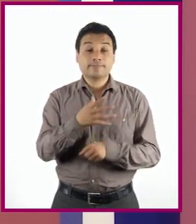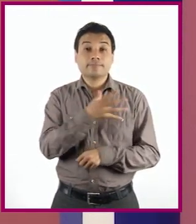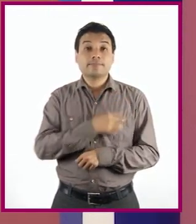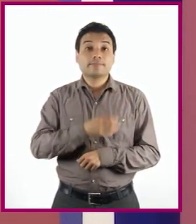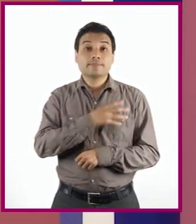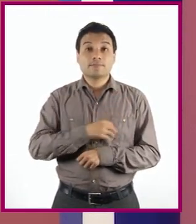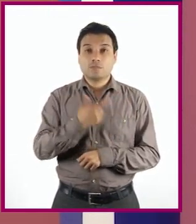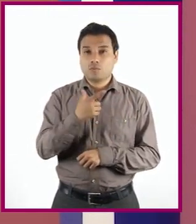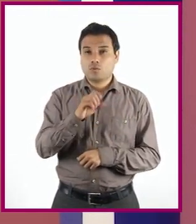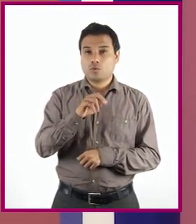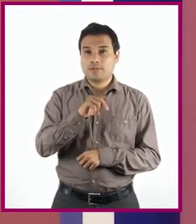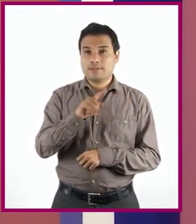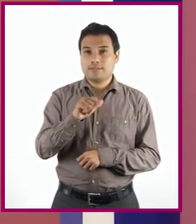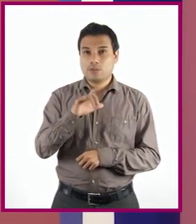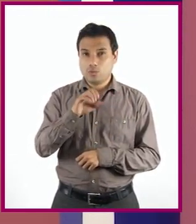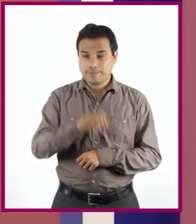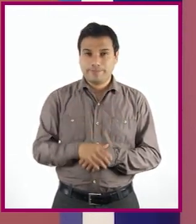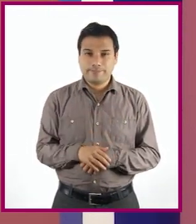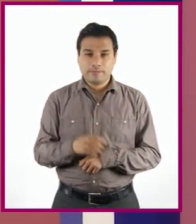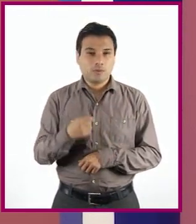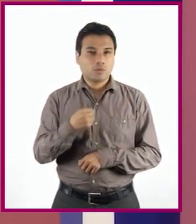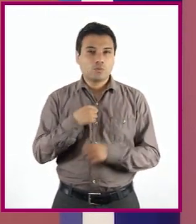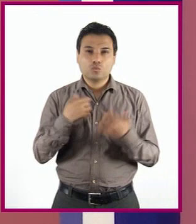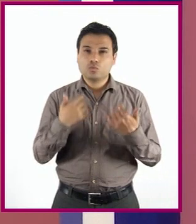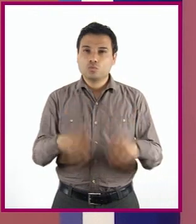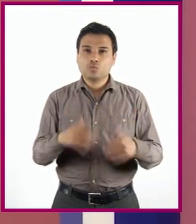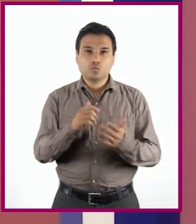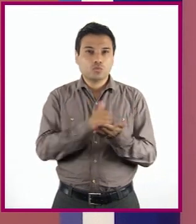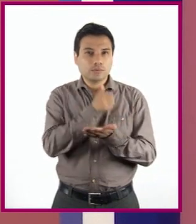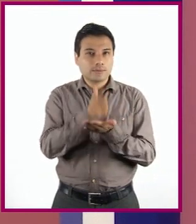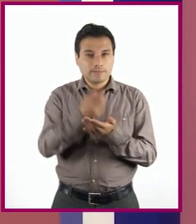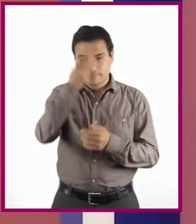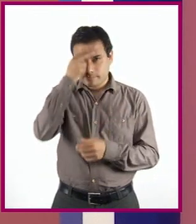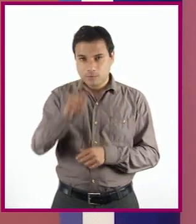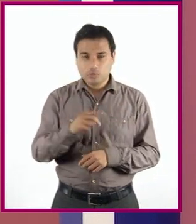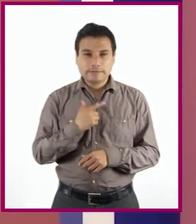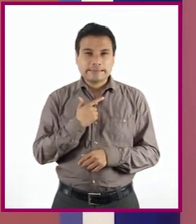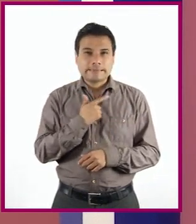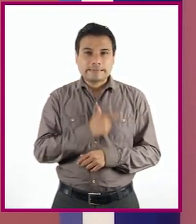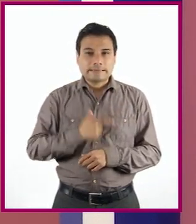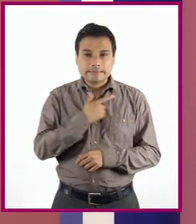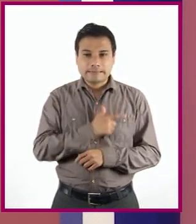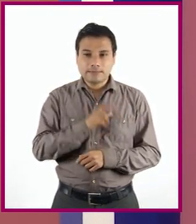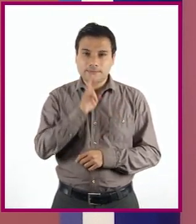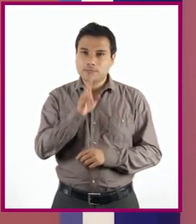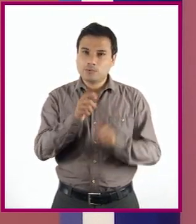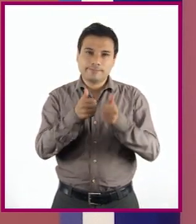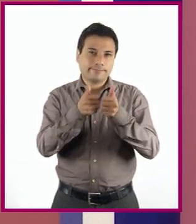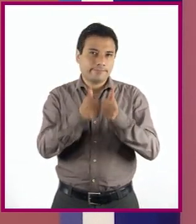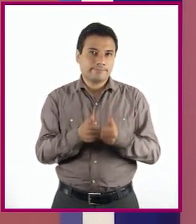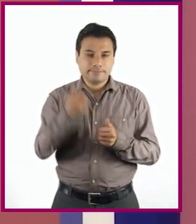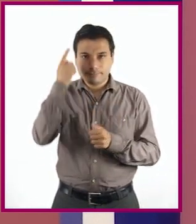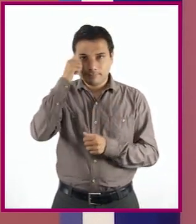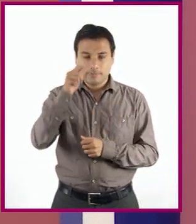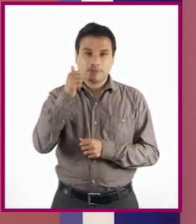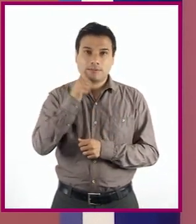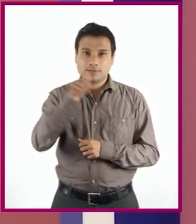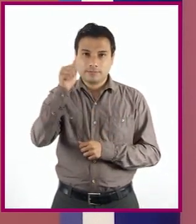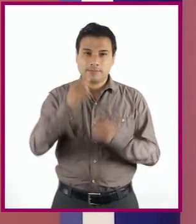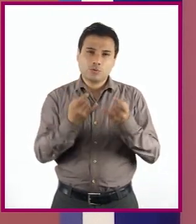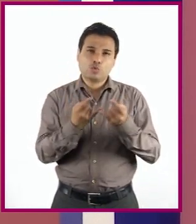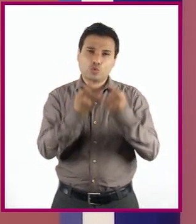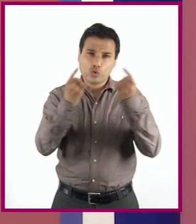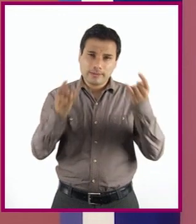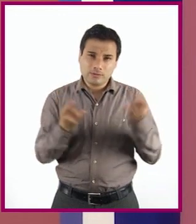Gonzalo. Desde entonces me enamoré de Ciudad de México, donde decidí vivir siempre y escribí las historias de